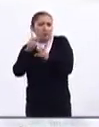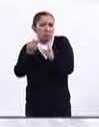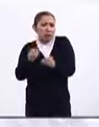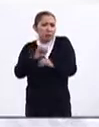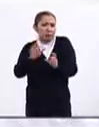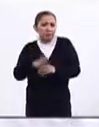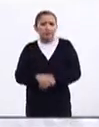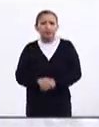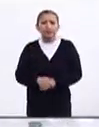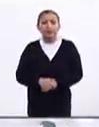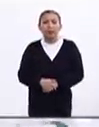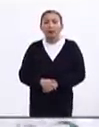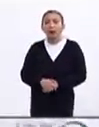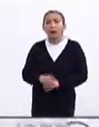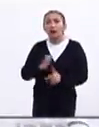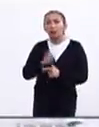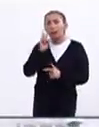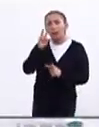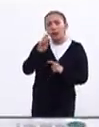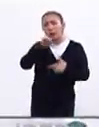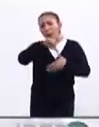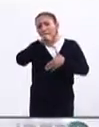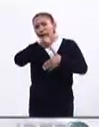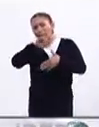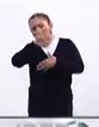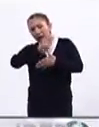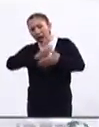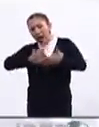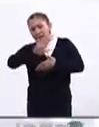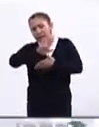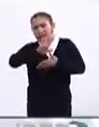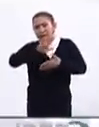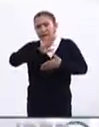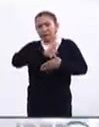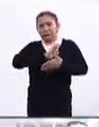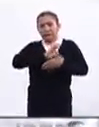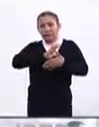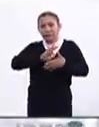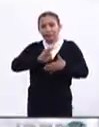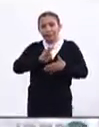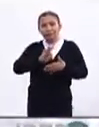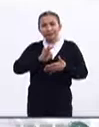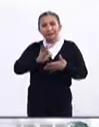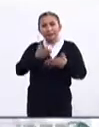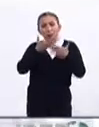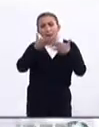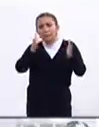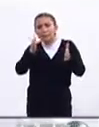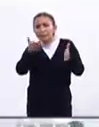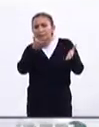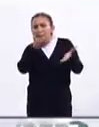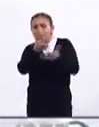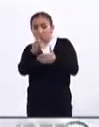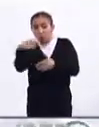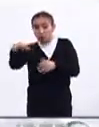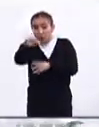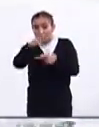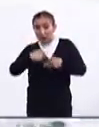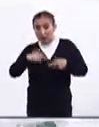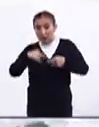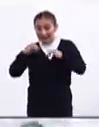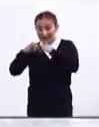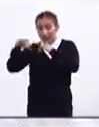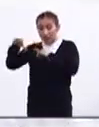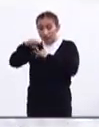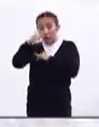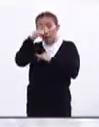por decirlo así. Entonces, vemos cómo América Latina ha podido abrir las puertas, sus sociedades, sus